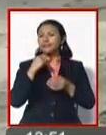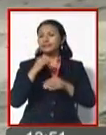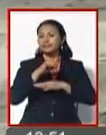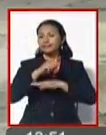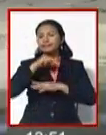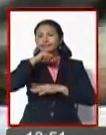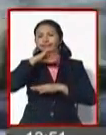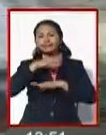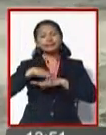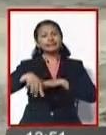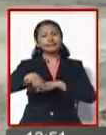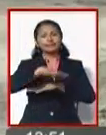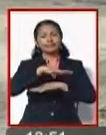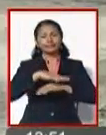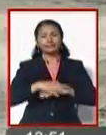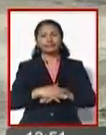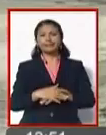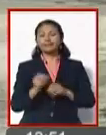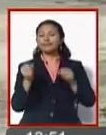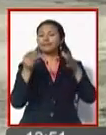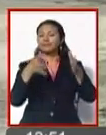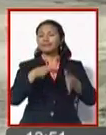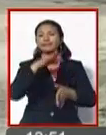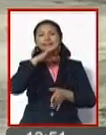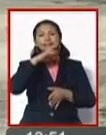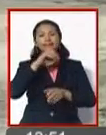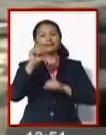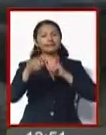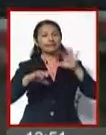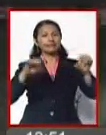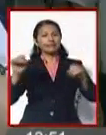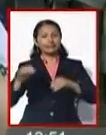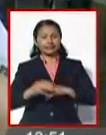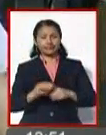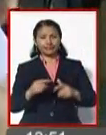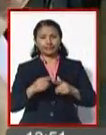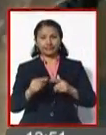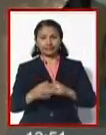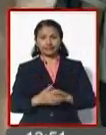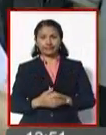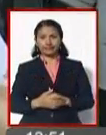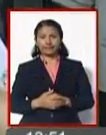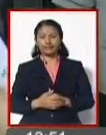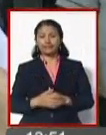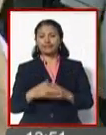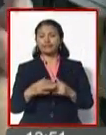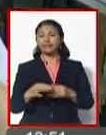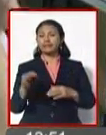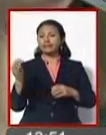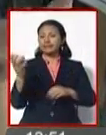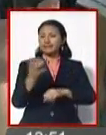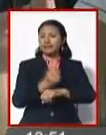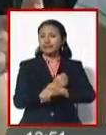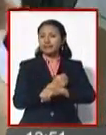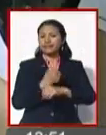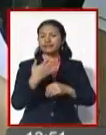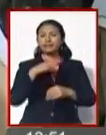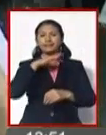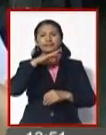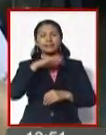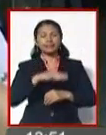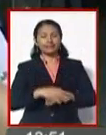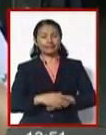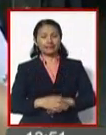de infección, ¿no? Porque botan la basura por aquí, todo eso, y bueno, pues se vienen las moscas, se viene esto, y eso es